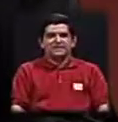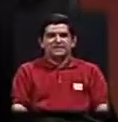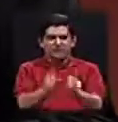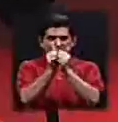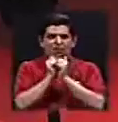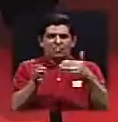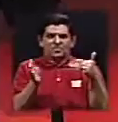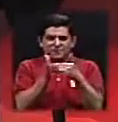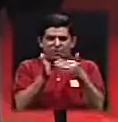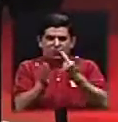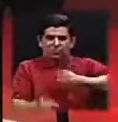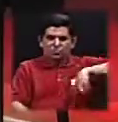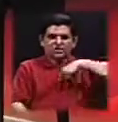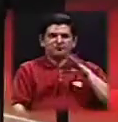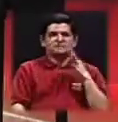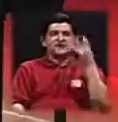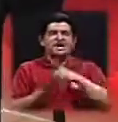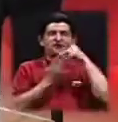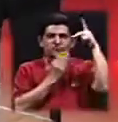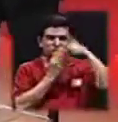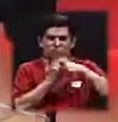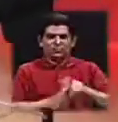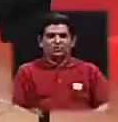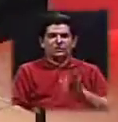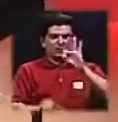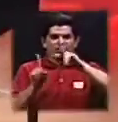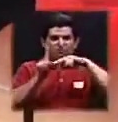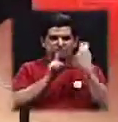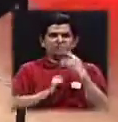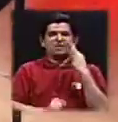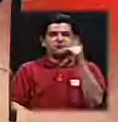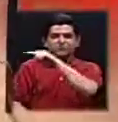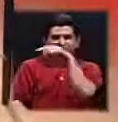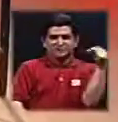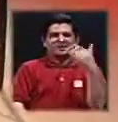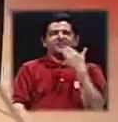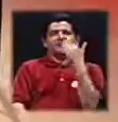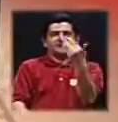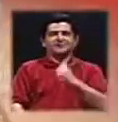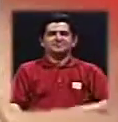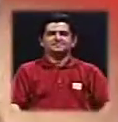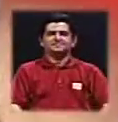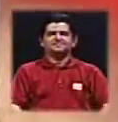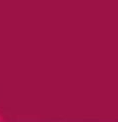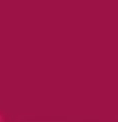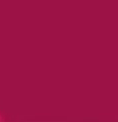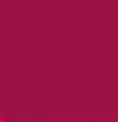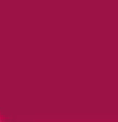acompañen de nuevo en otro programa Puntos de Vista la próxima semana. Muchísimas gracias.